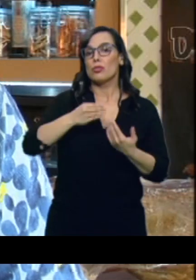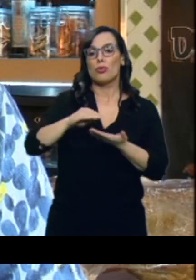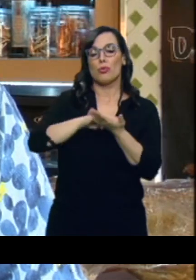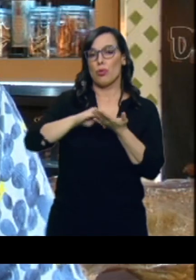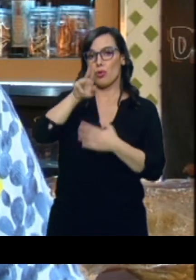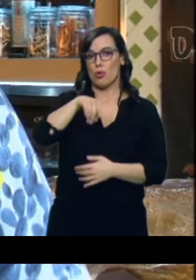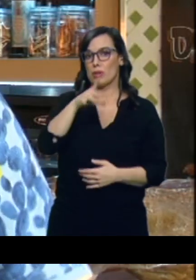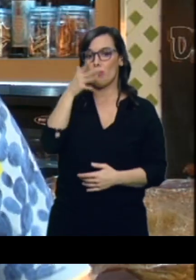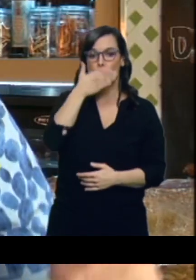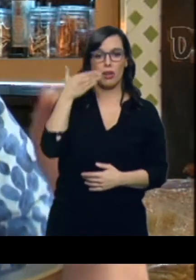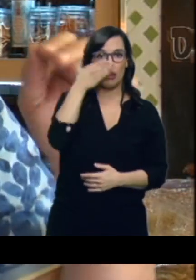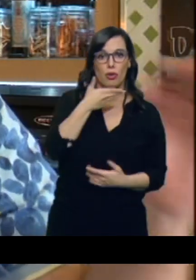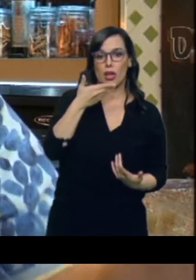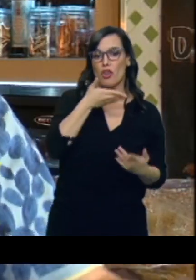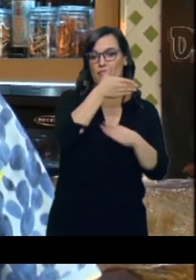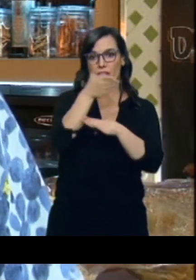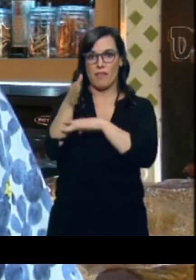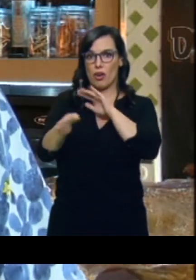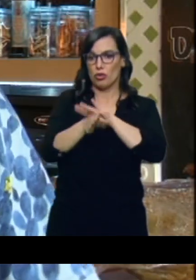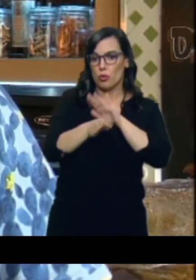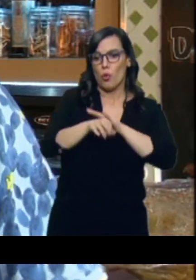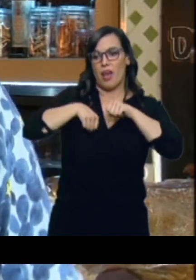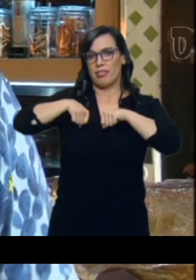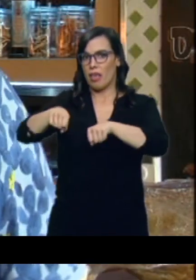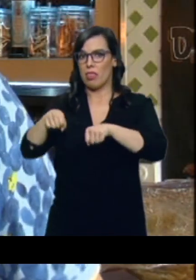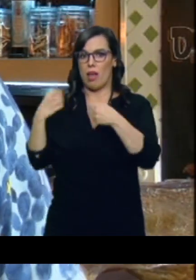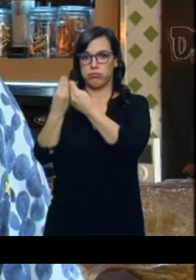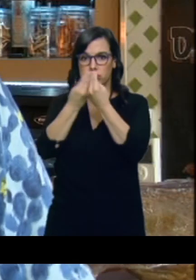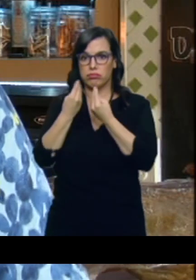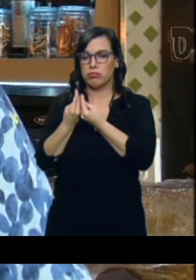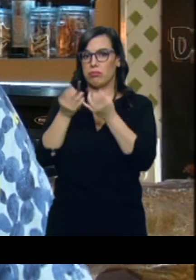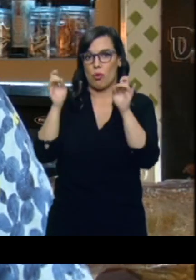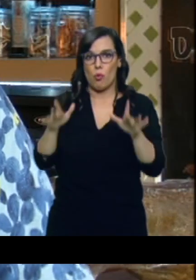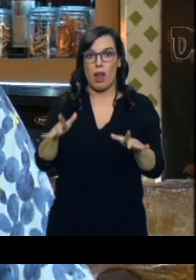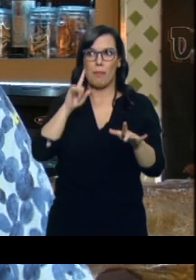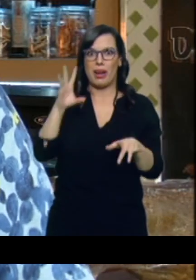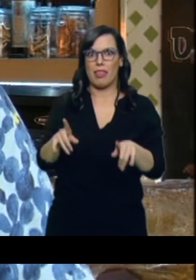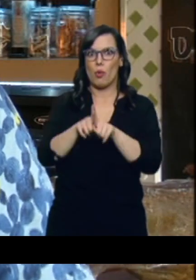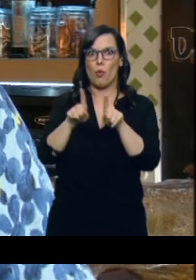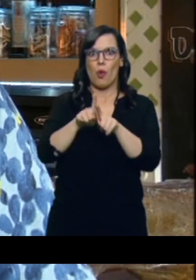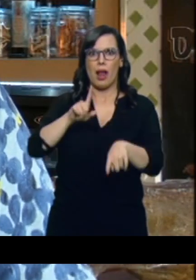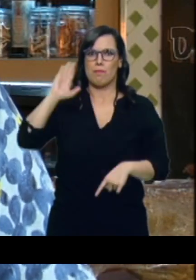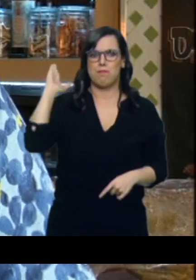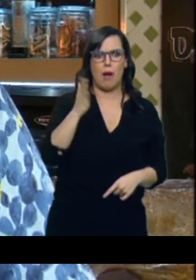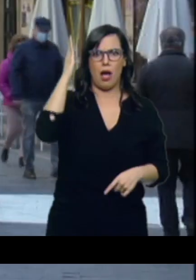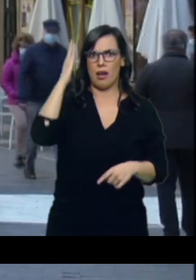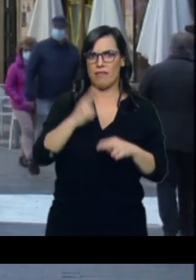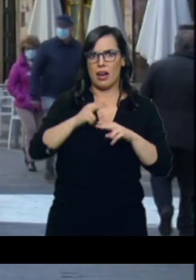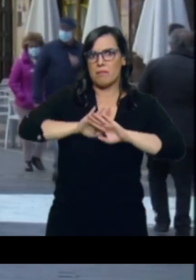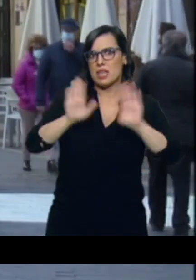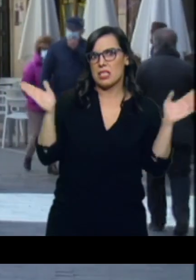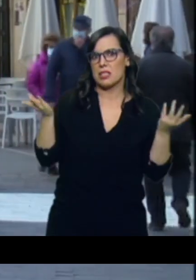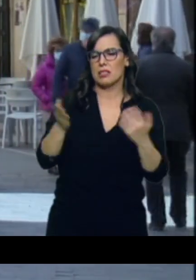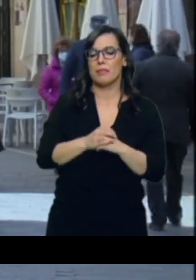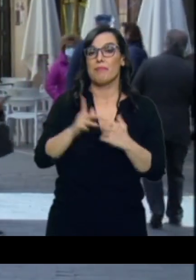yendo al colegio, la gente seguirá acumulándose en los supermercados. No sé, es como si hubiera una mano negra que lo único que quiere es acabar con la hostelería. Una